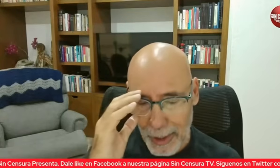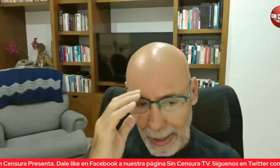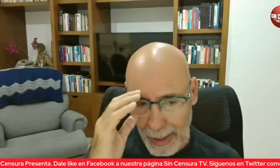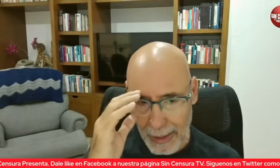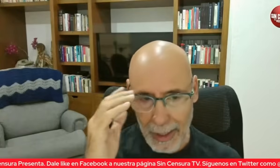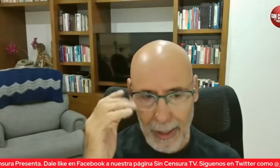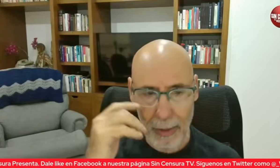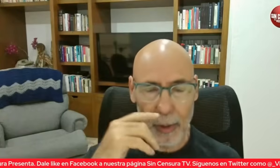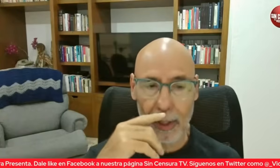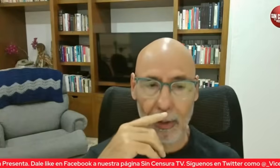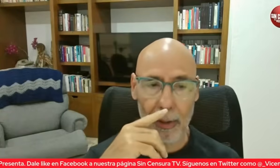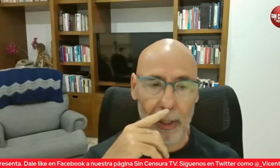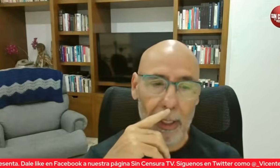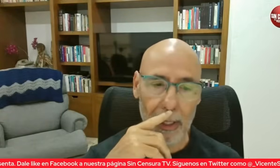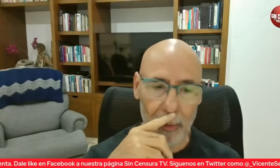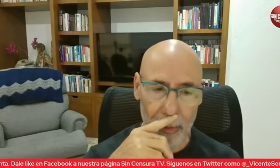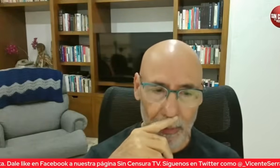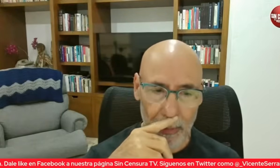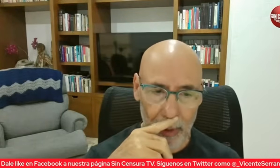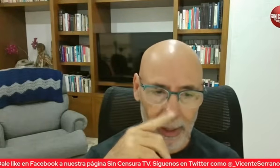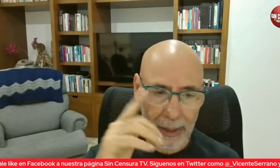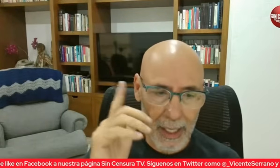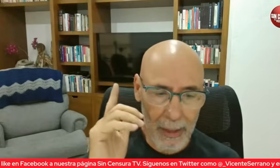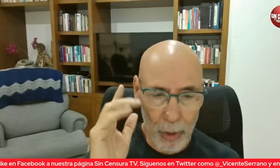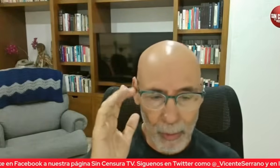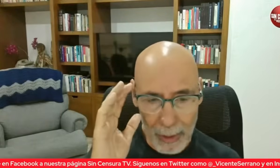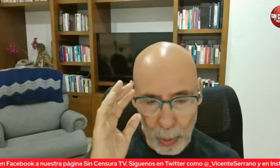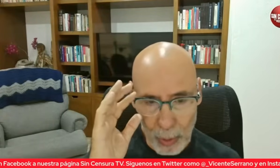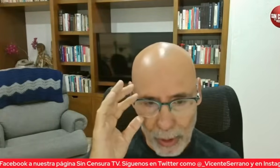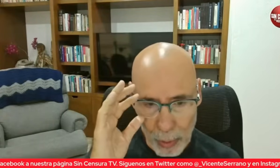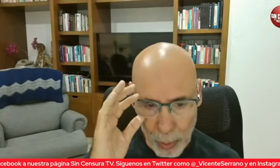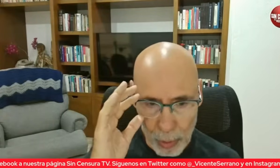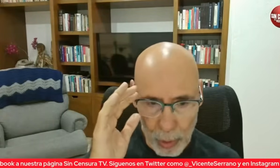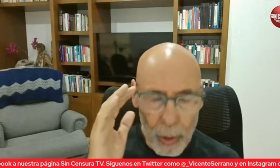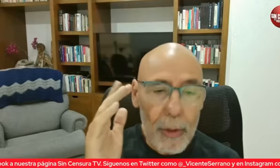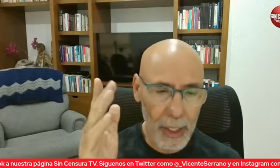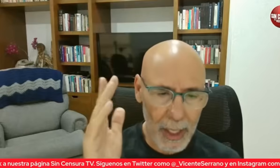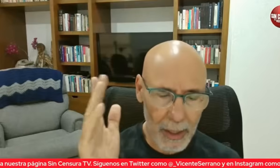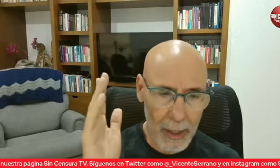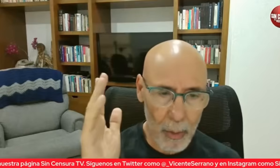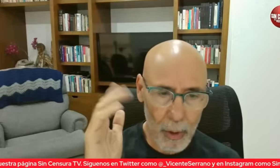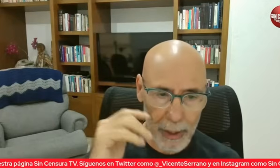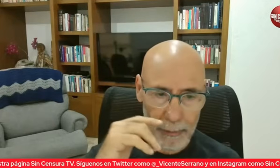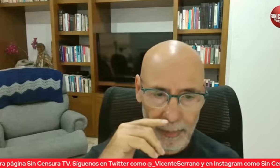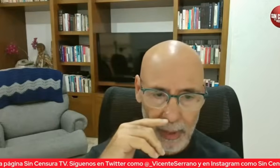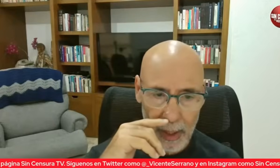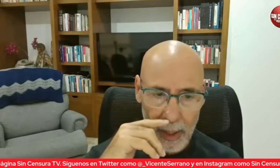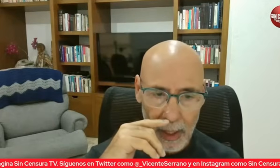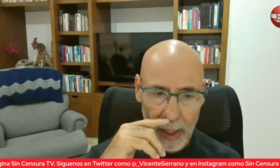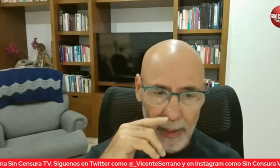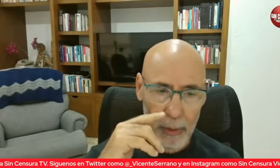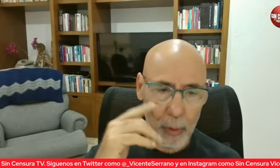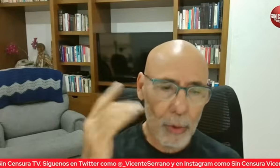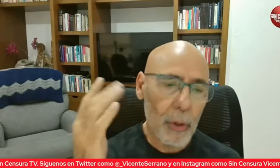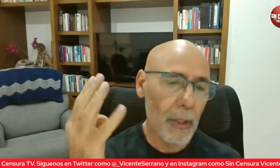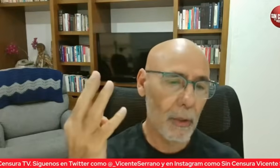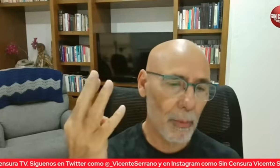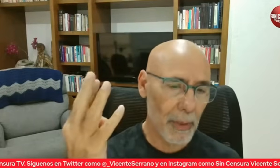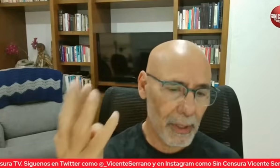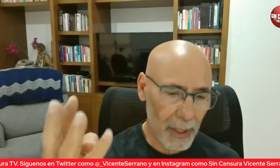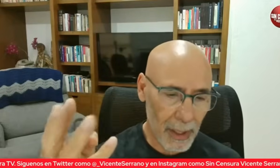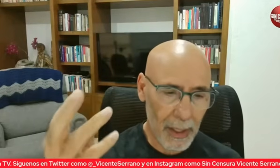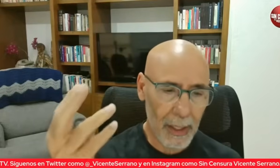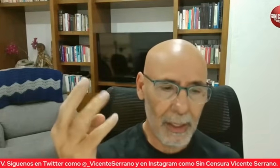¿no? Alito Moreno es un tipo que está tomando un discurso ya antiguo, ¿eh? El discurso